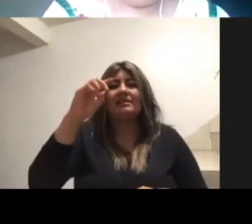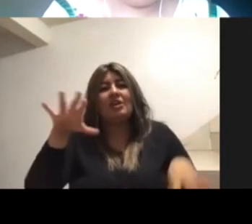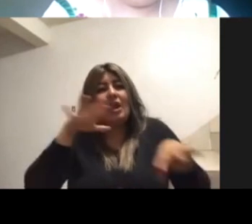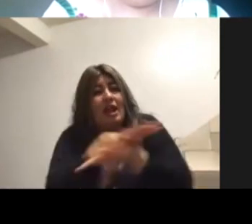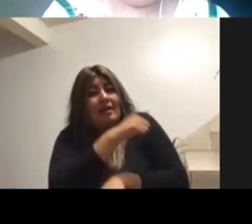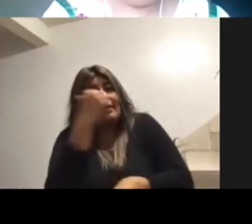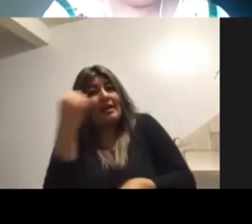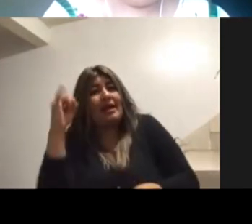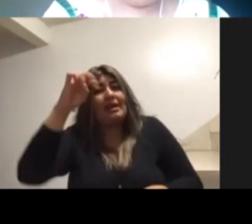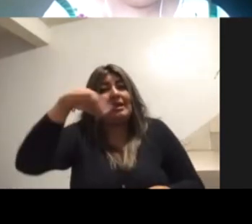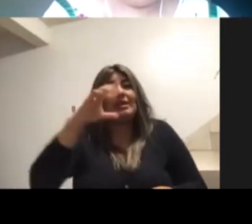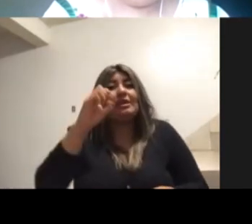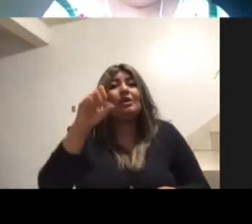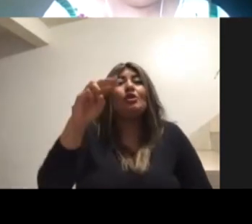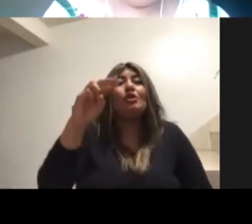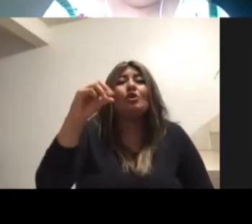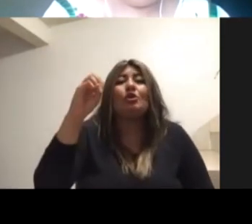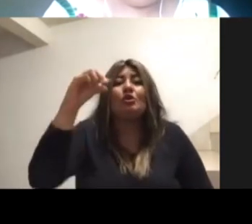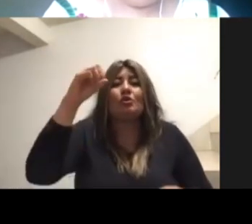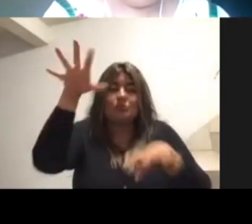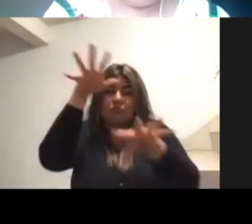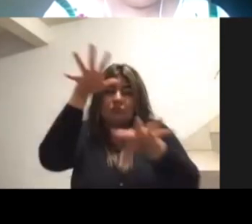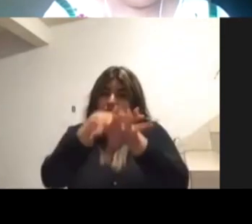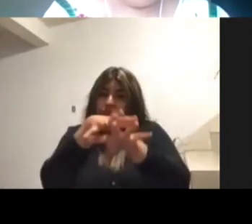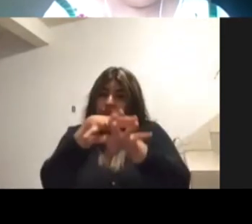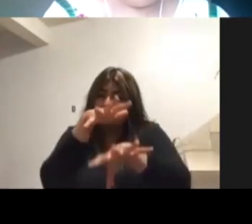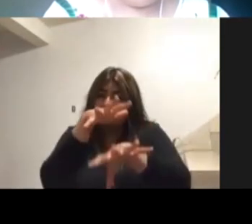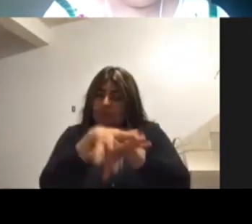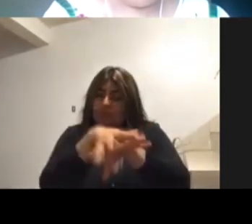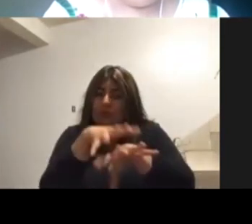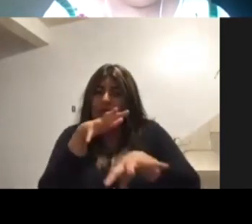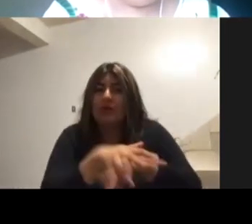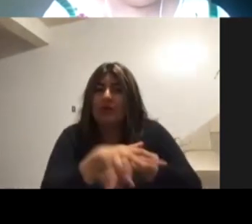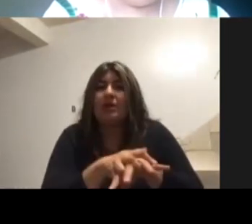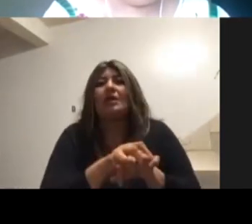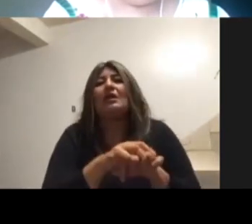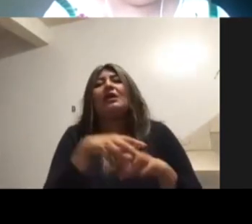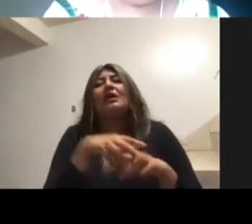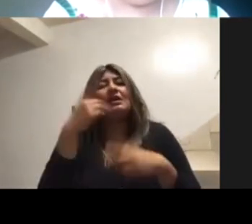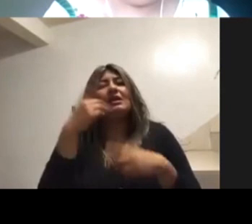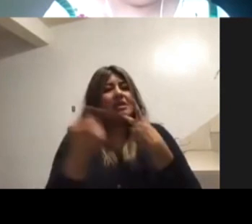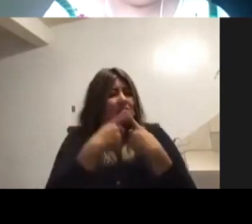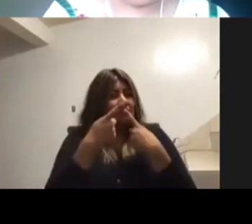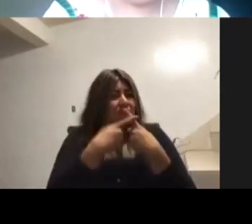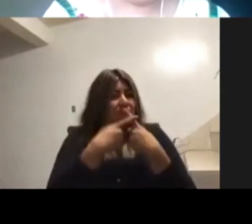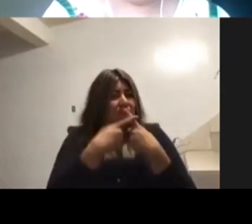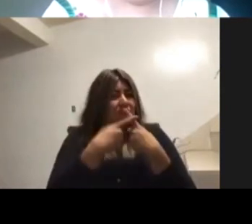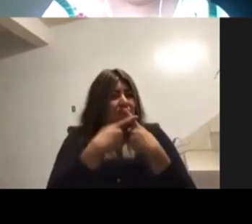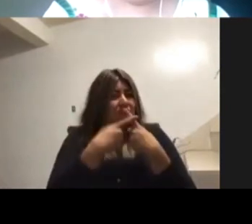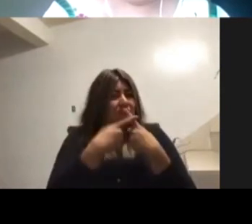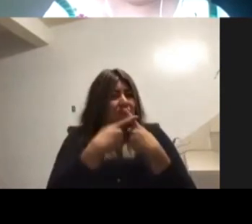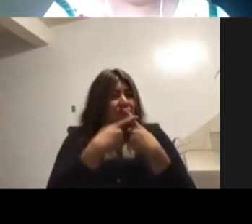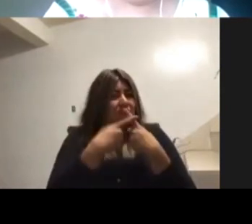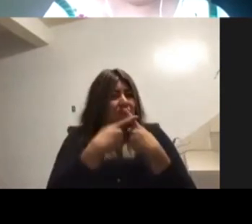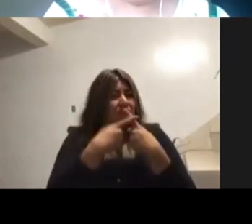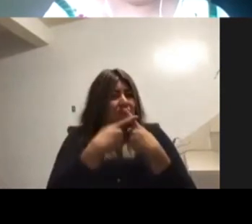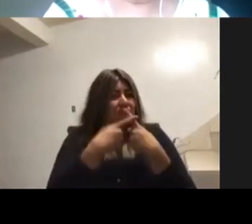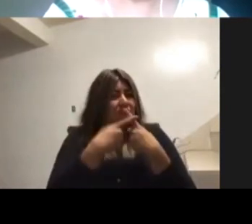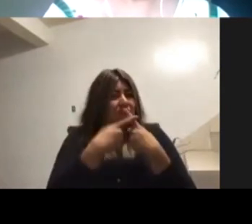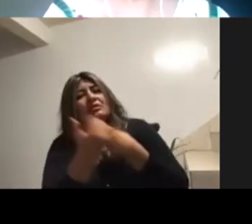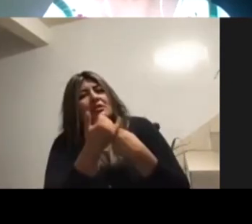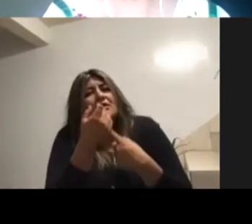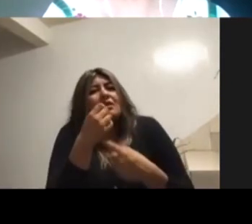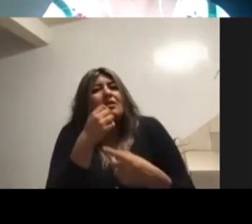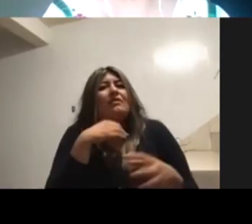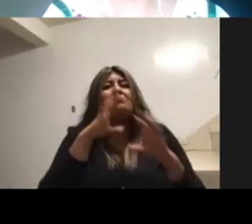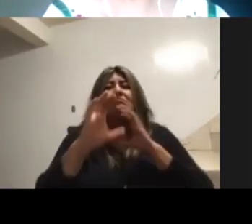diferentes estilos de aprendizaje, tienen talentos diferentes, tienen formas de comunicación. Hay una diversidad